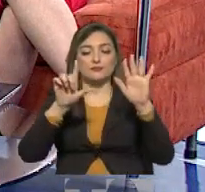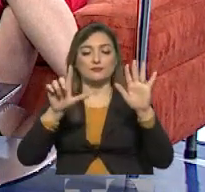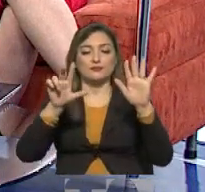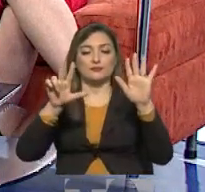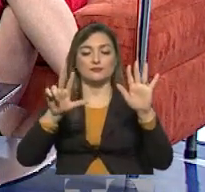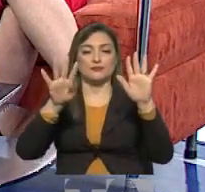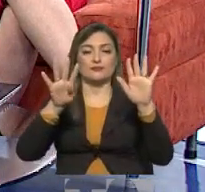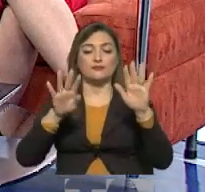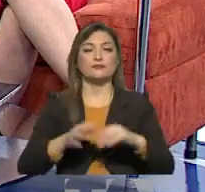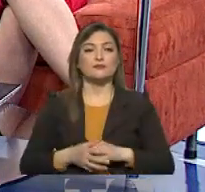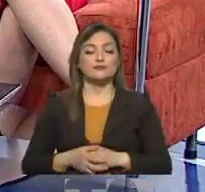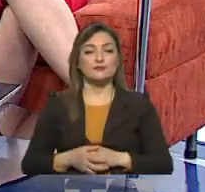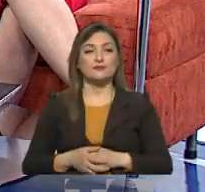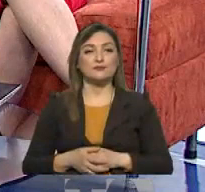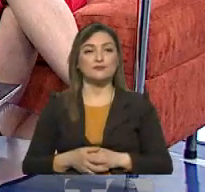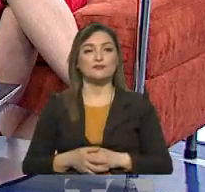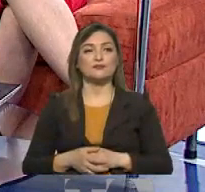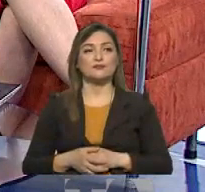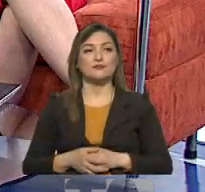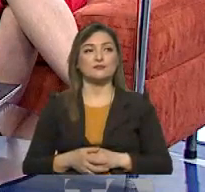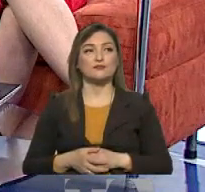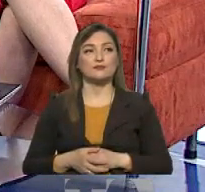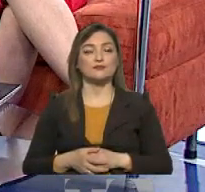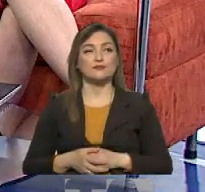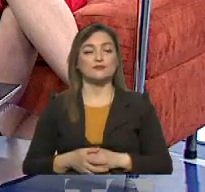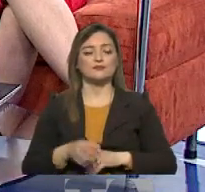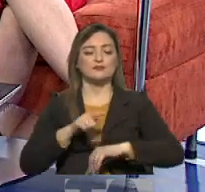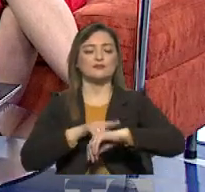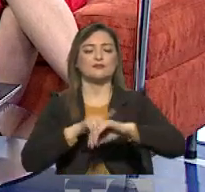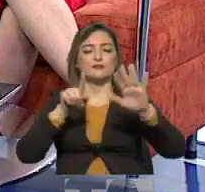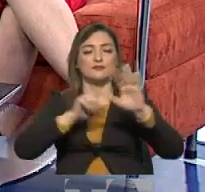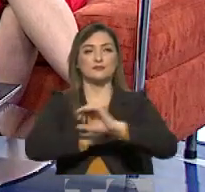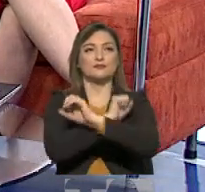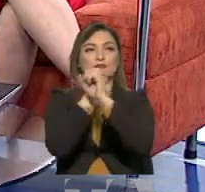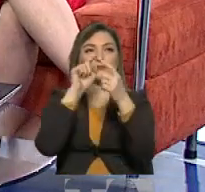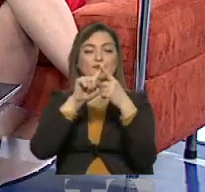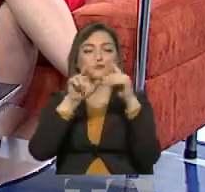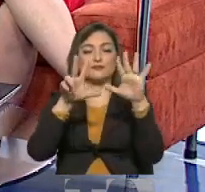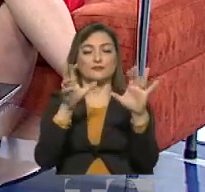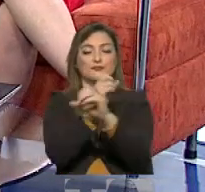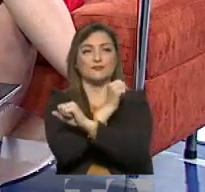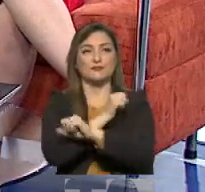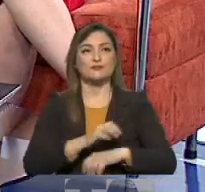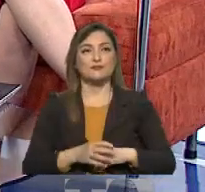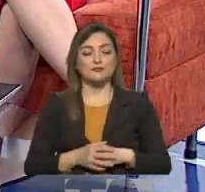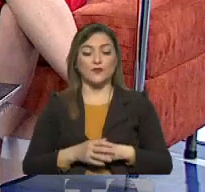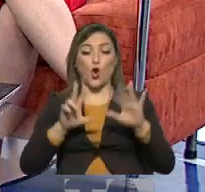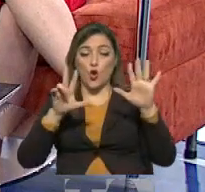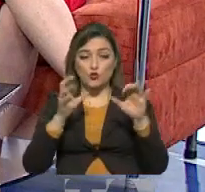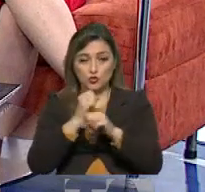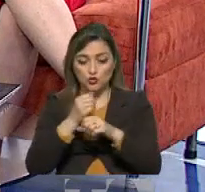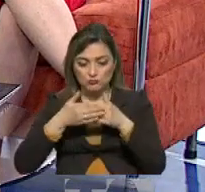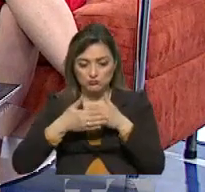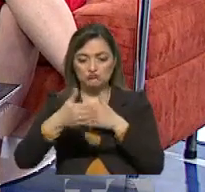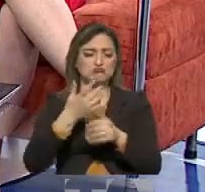terminadas en 6, 7 y 8, por favor, la restricción desde las 6:00 a.m. hasta las 8:00 p.m. Después de este